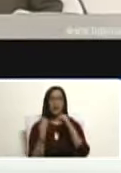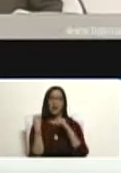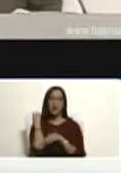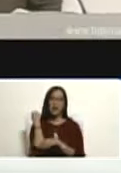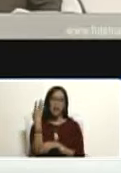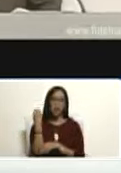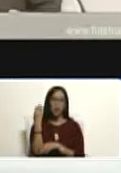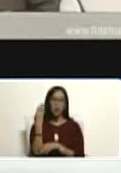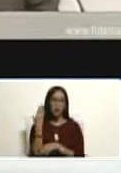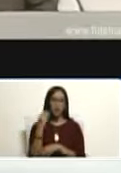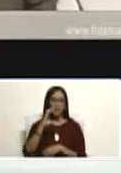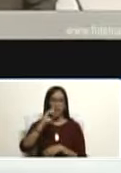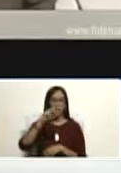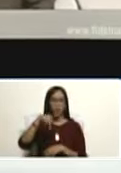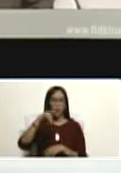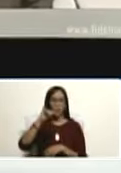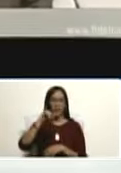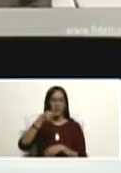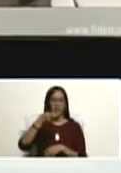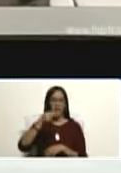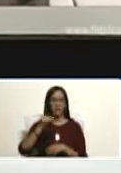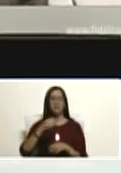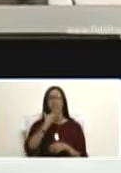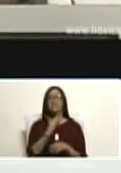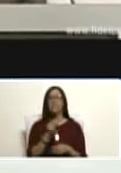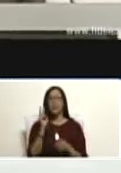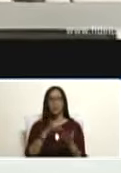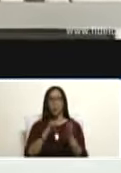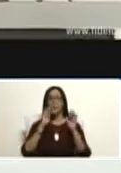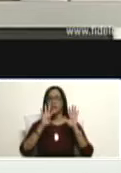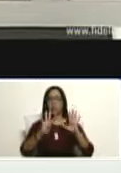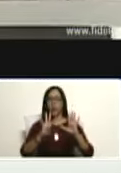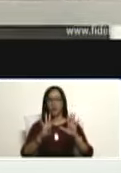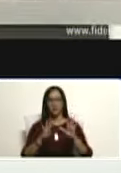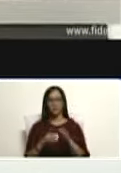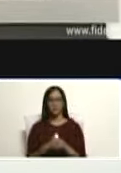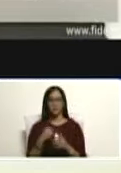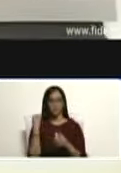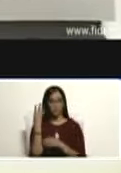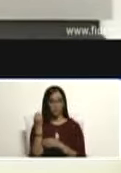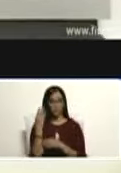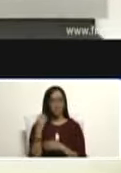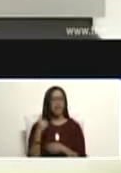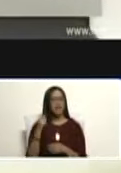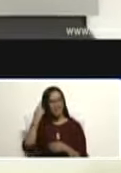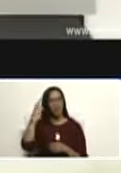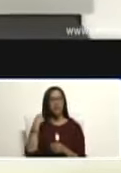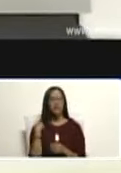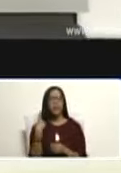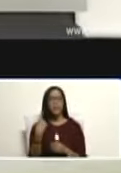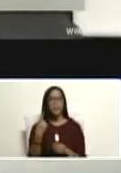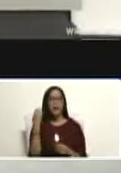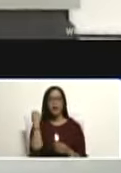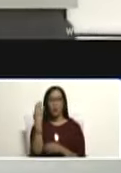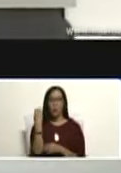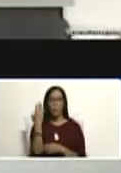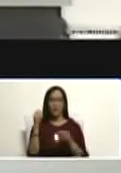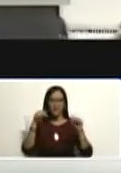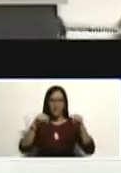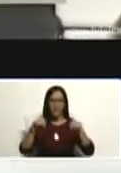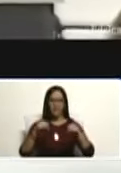Copenhague, ¿recuerdan? Diciembre de 2009, la cumbre de Copenhague. Creo que fue la primera gran cumbre de esta etapa.